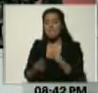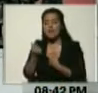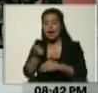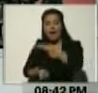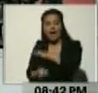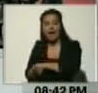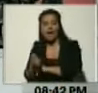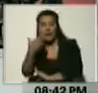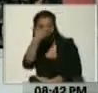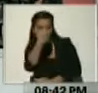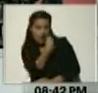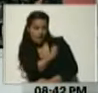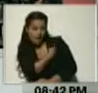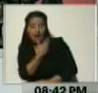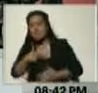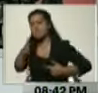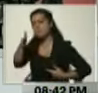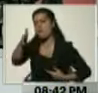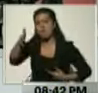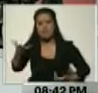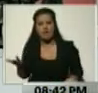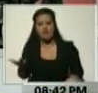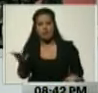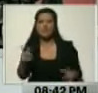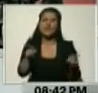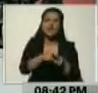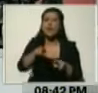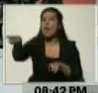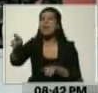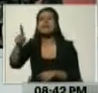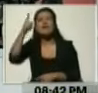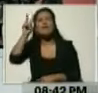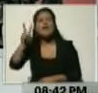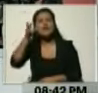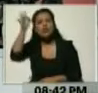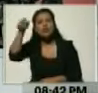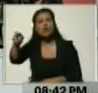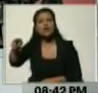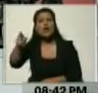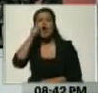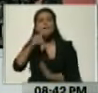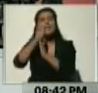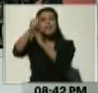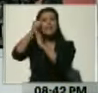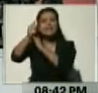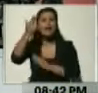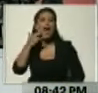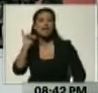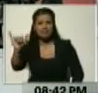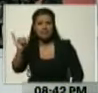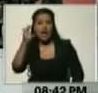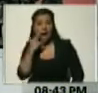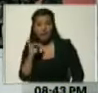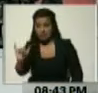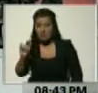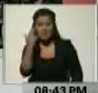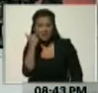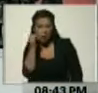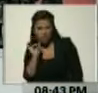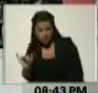y aquí en los Valles del Tuy asesinaron a un compañero haitiano, líder de la resistencia haitiana durante mucho